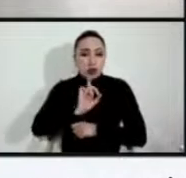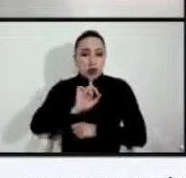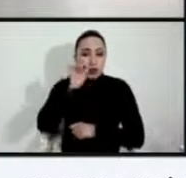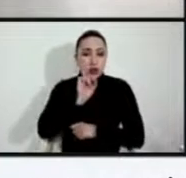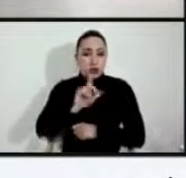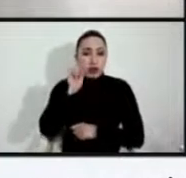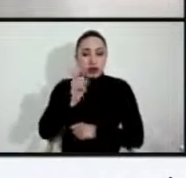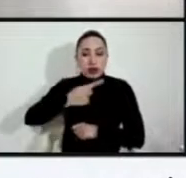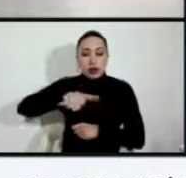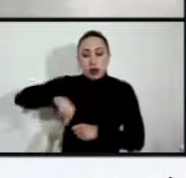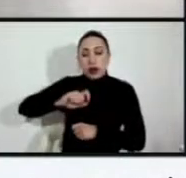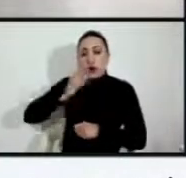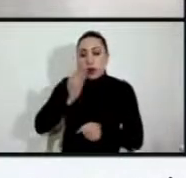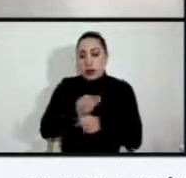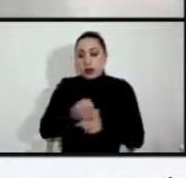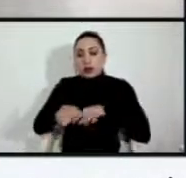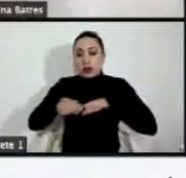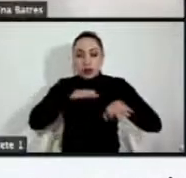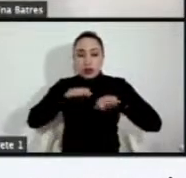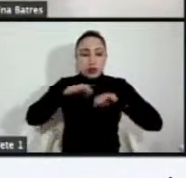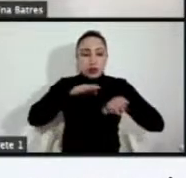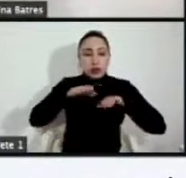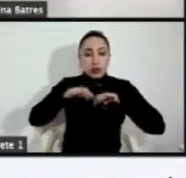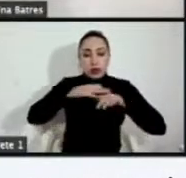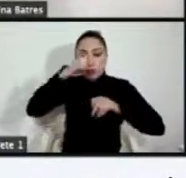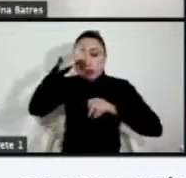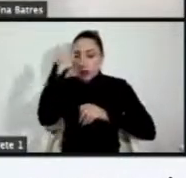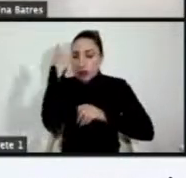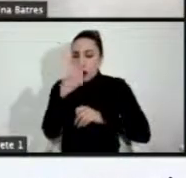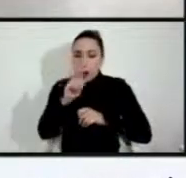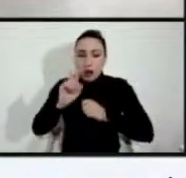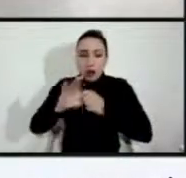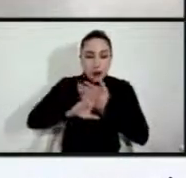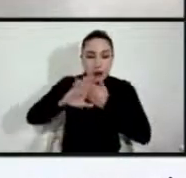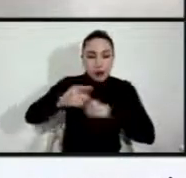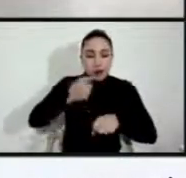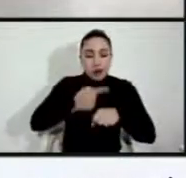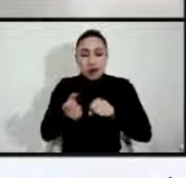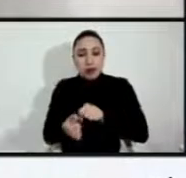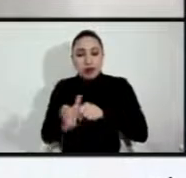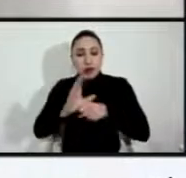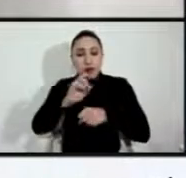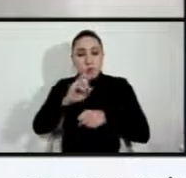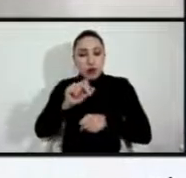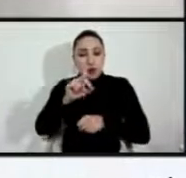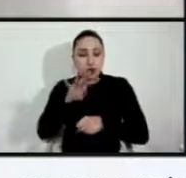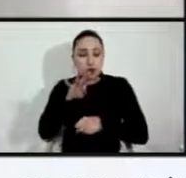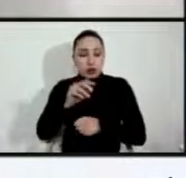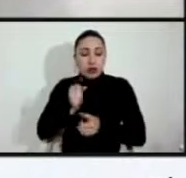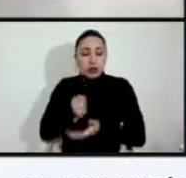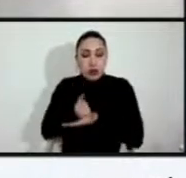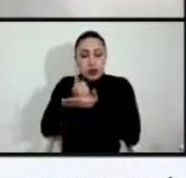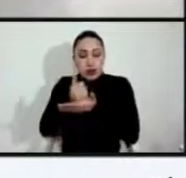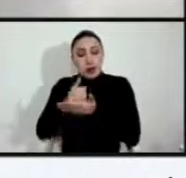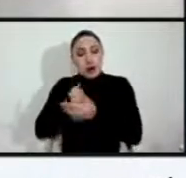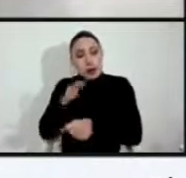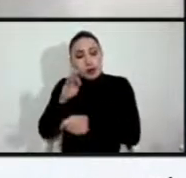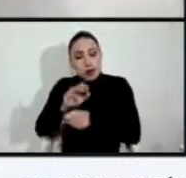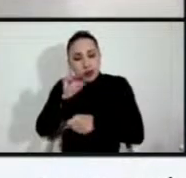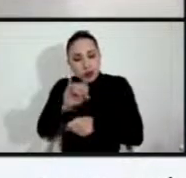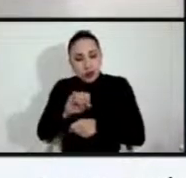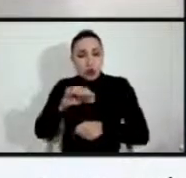batalla frente a la emergencia sanitaria por el COVID-19. A doctoras, científicas,